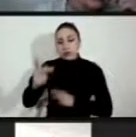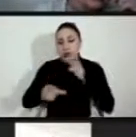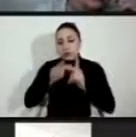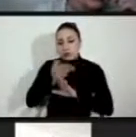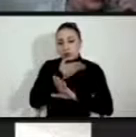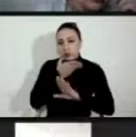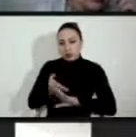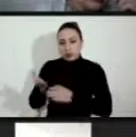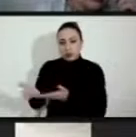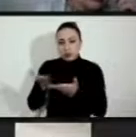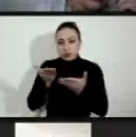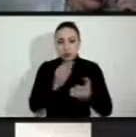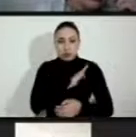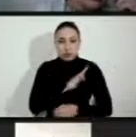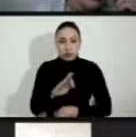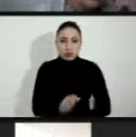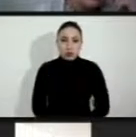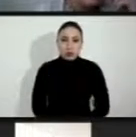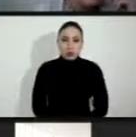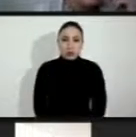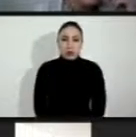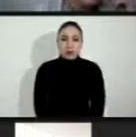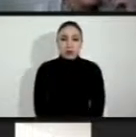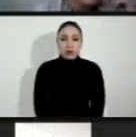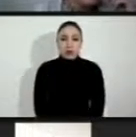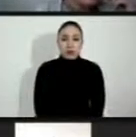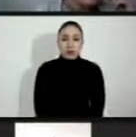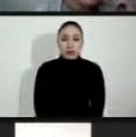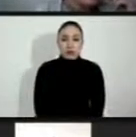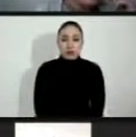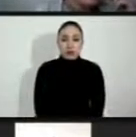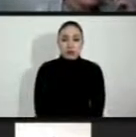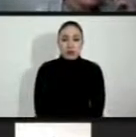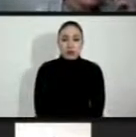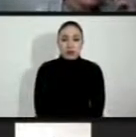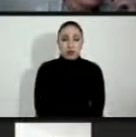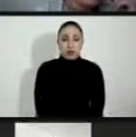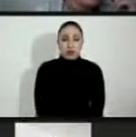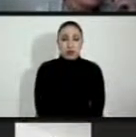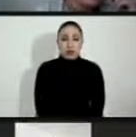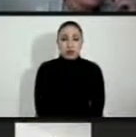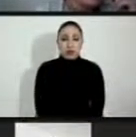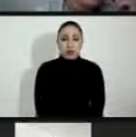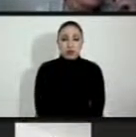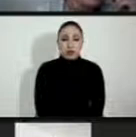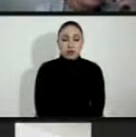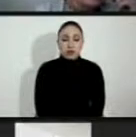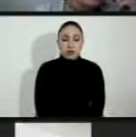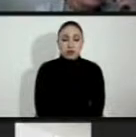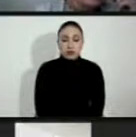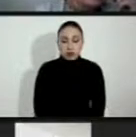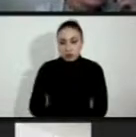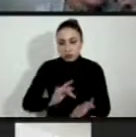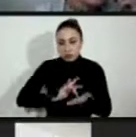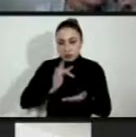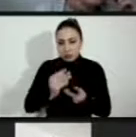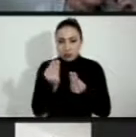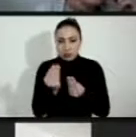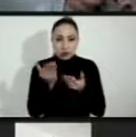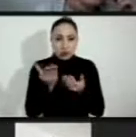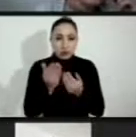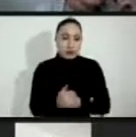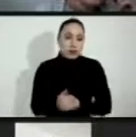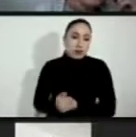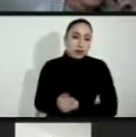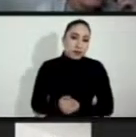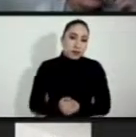de la proposición el diputado Jorge Gaviño. Sí, muchas gracias. Yo entiendo que